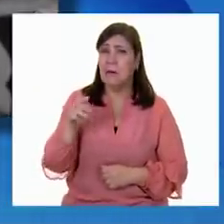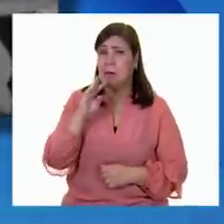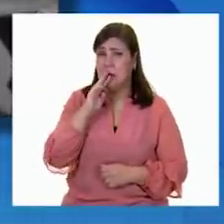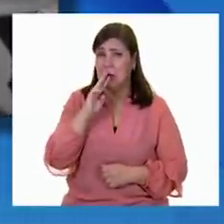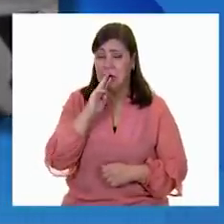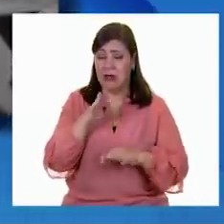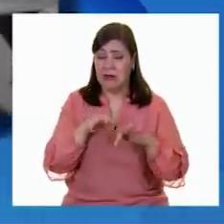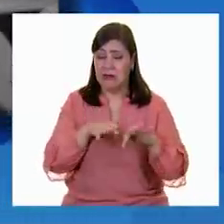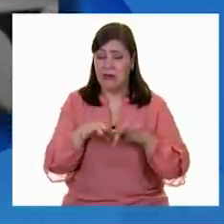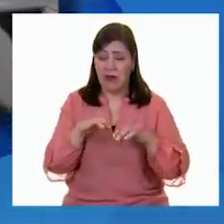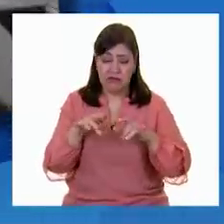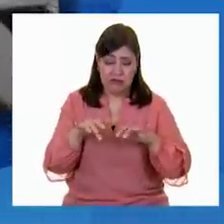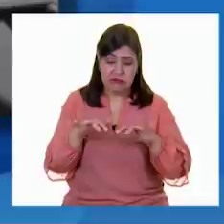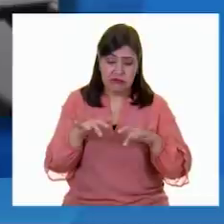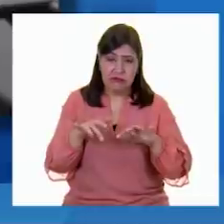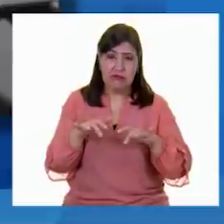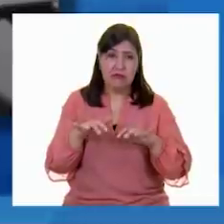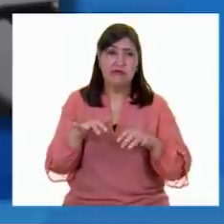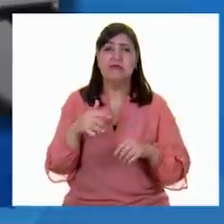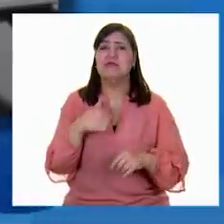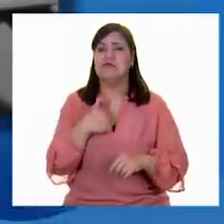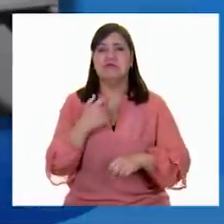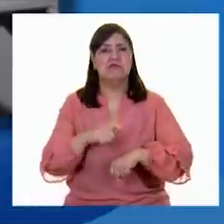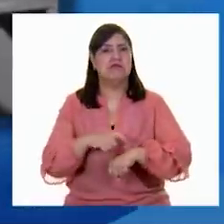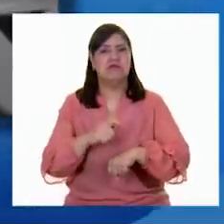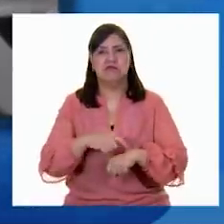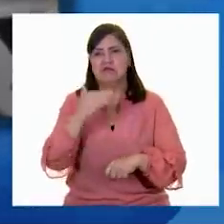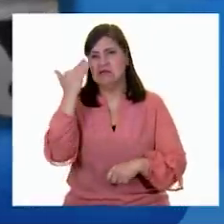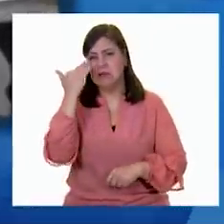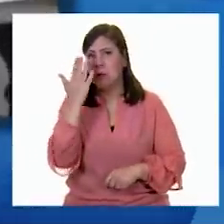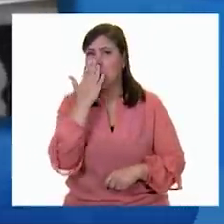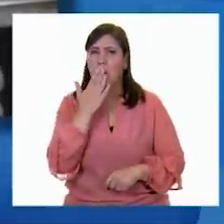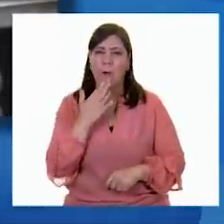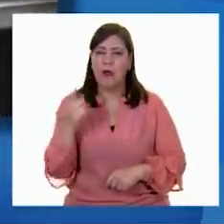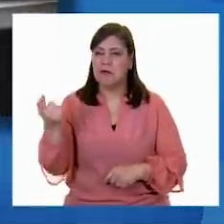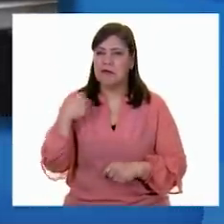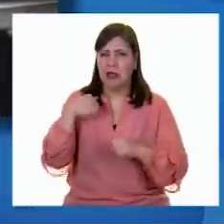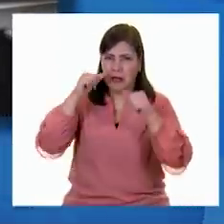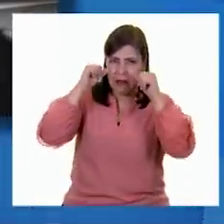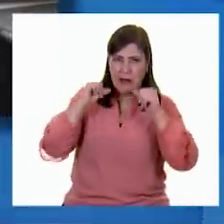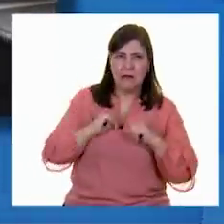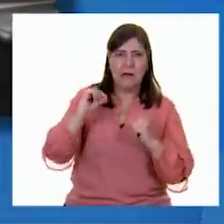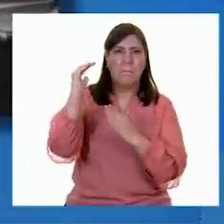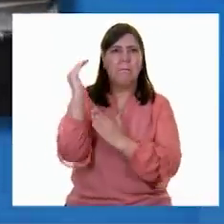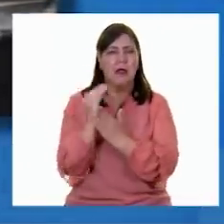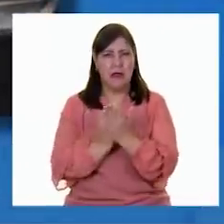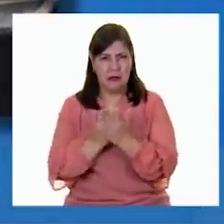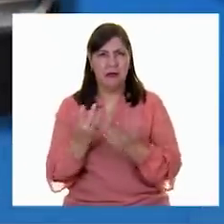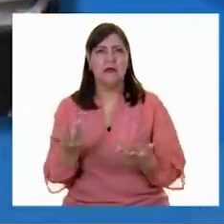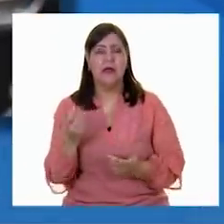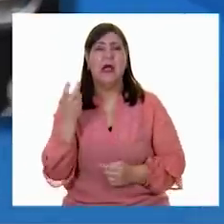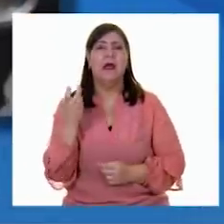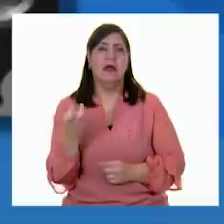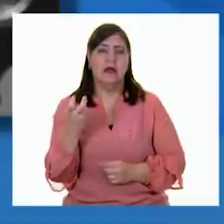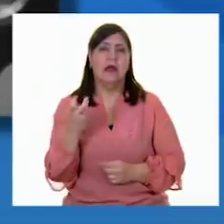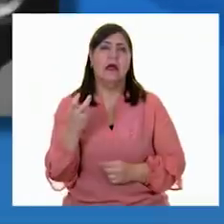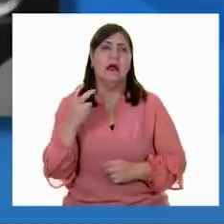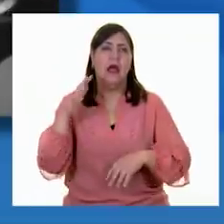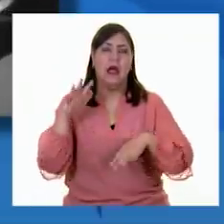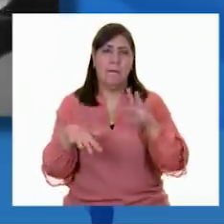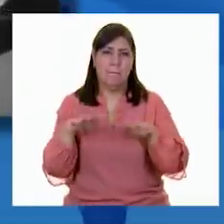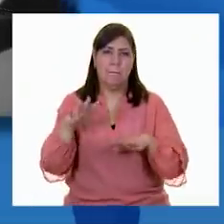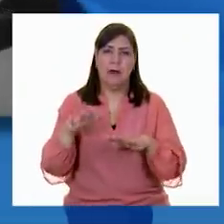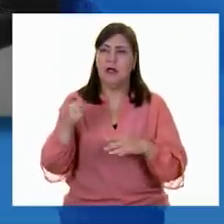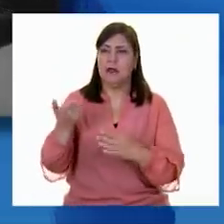ha provocado que no exista tiempo que pueda dedicarme. De hecho, parece que quisiera